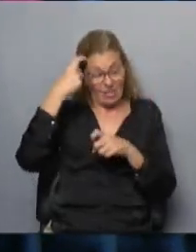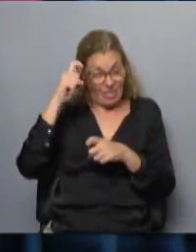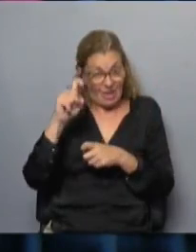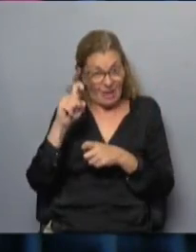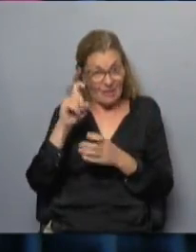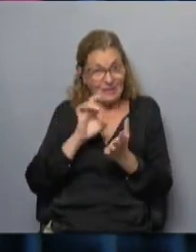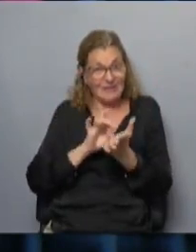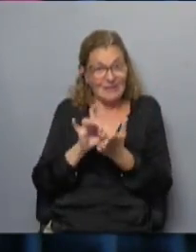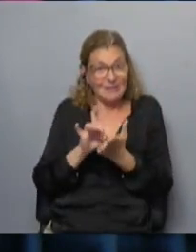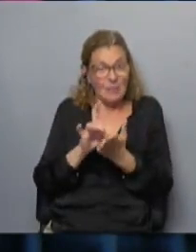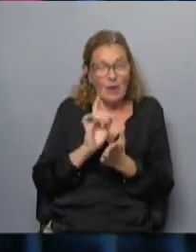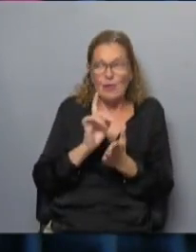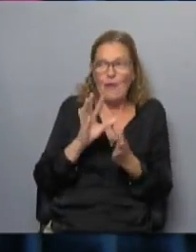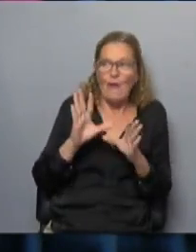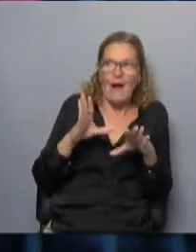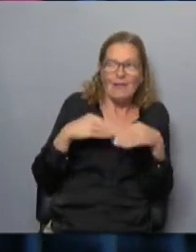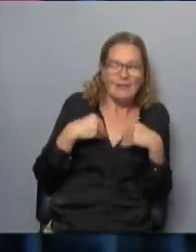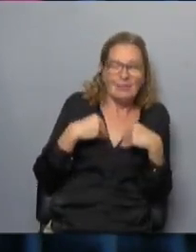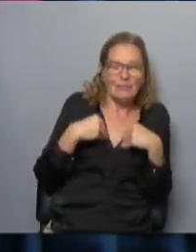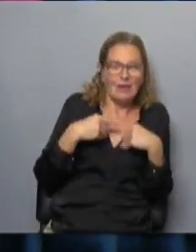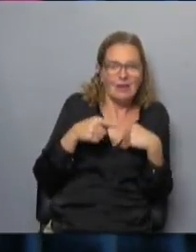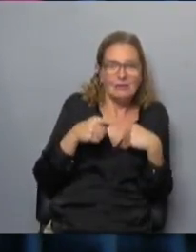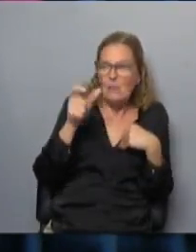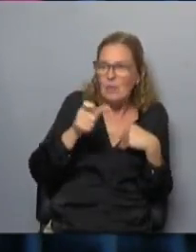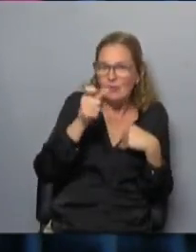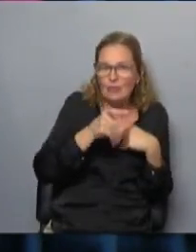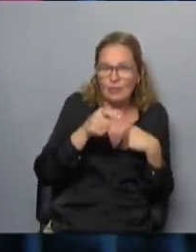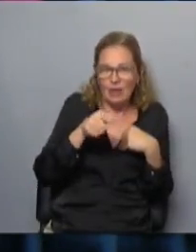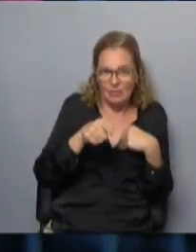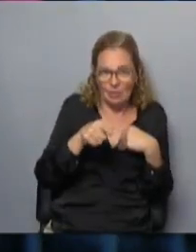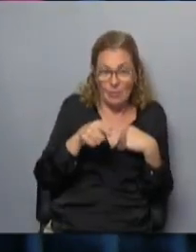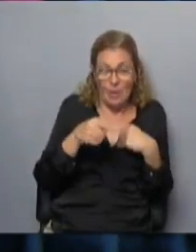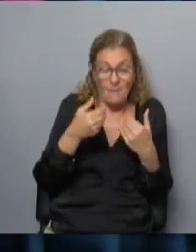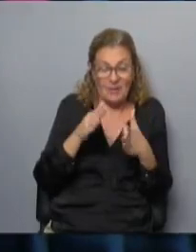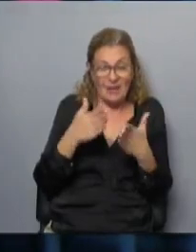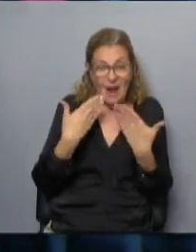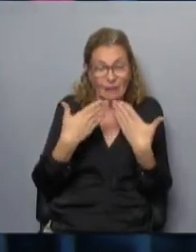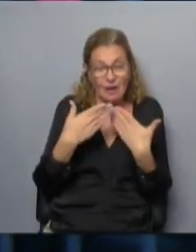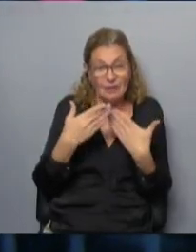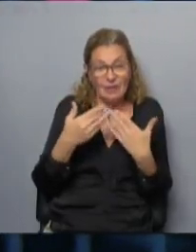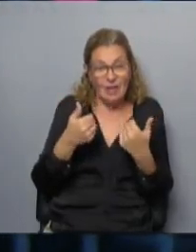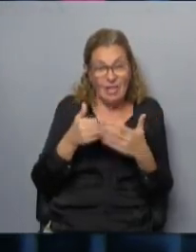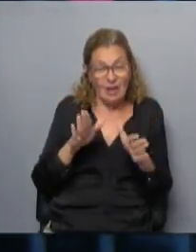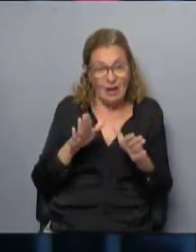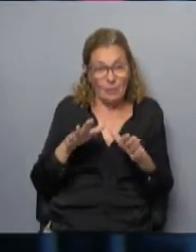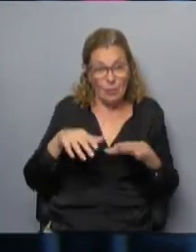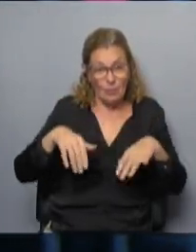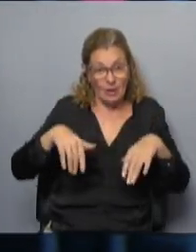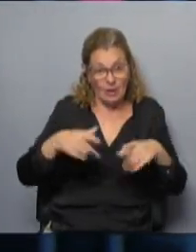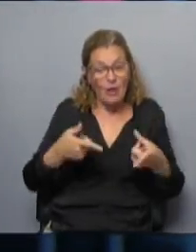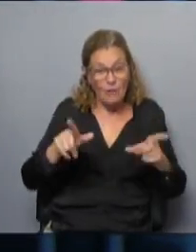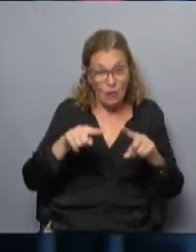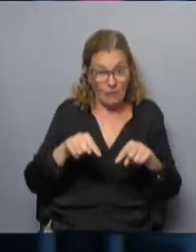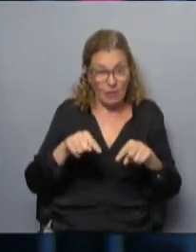sistema no está convencido que estos ciudadanos son nuestro para empezar a hablar y que solo tenemos que dejarlo en la cancha para que vuelva mejor